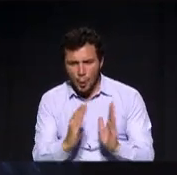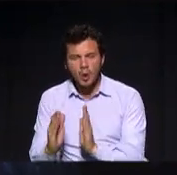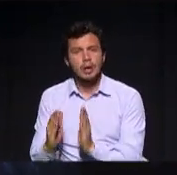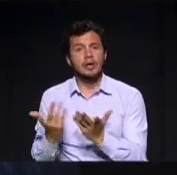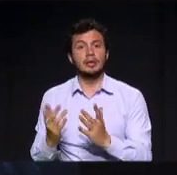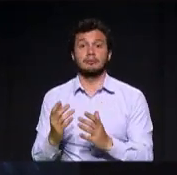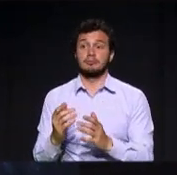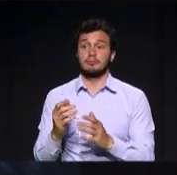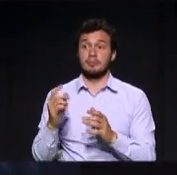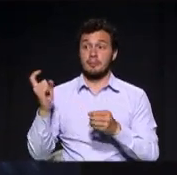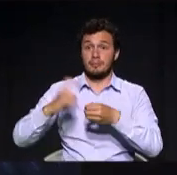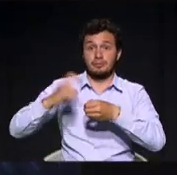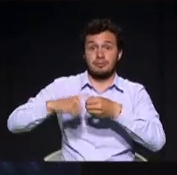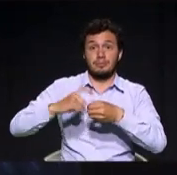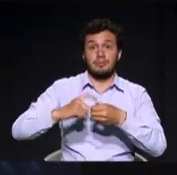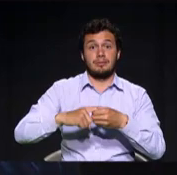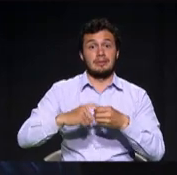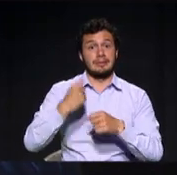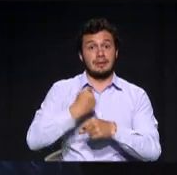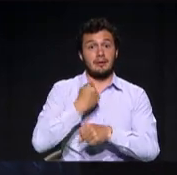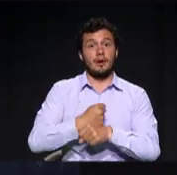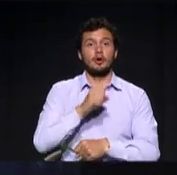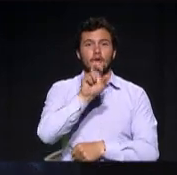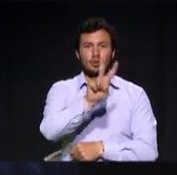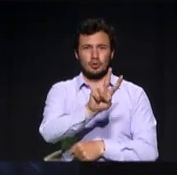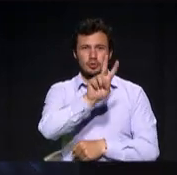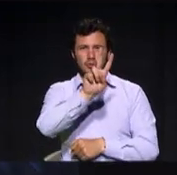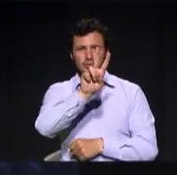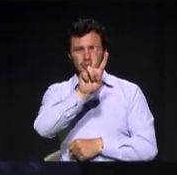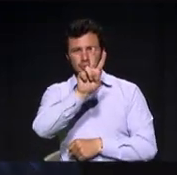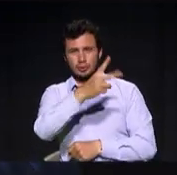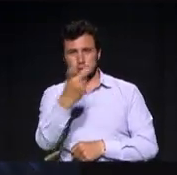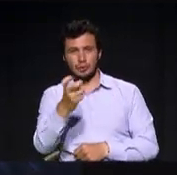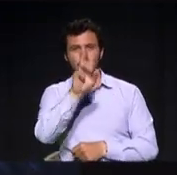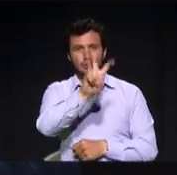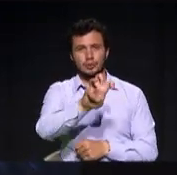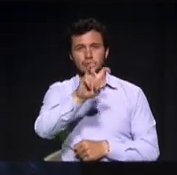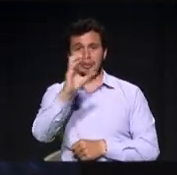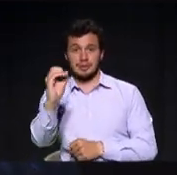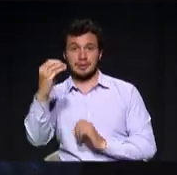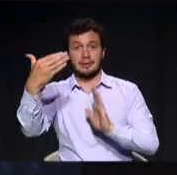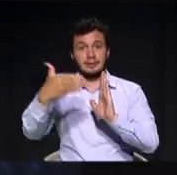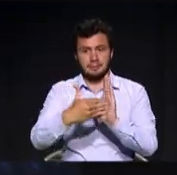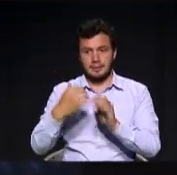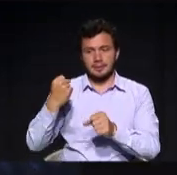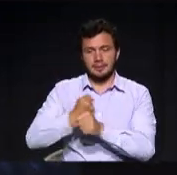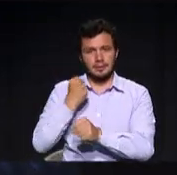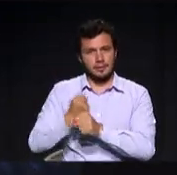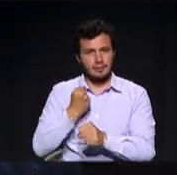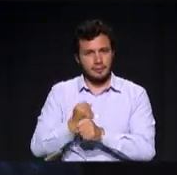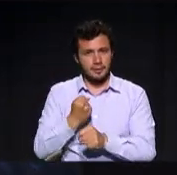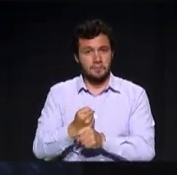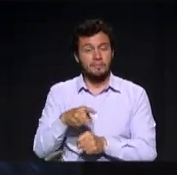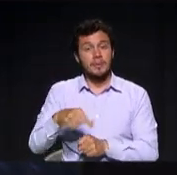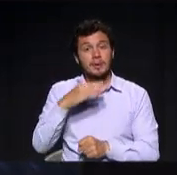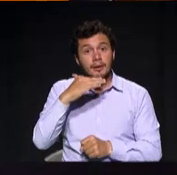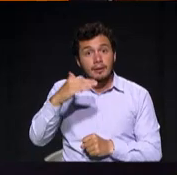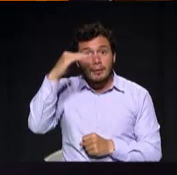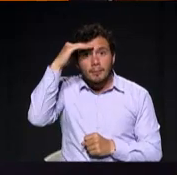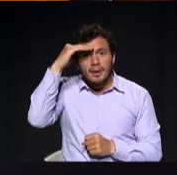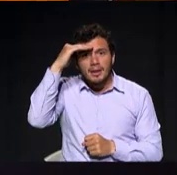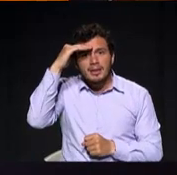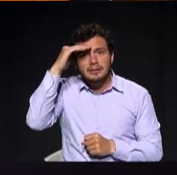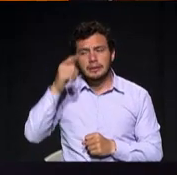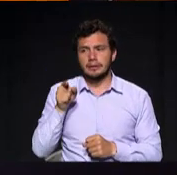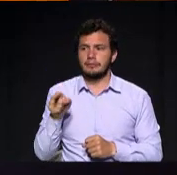que medellín todo el proceso de residuos sólidos que genera a la ciudad muchas